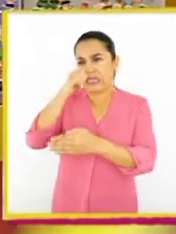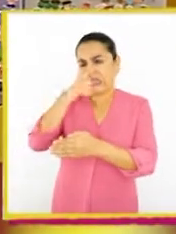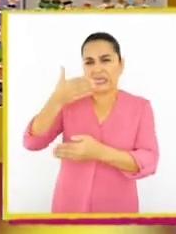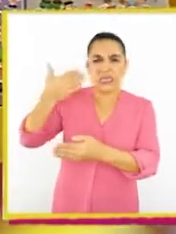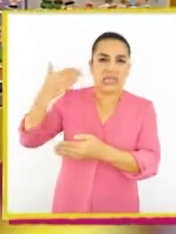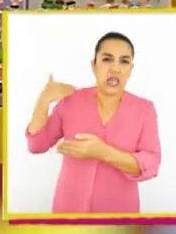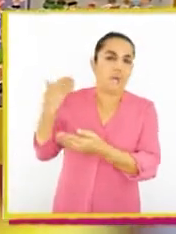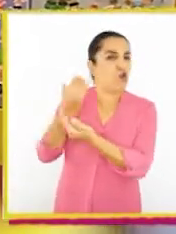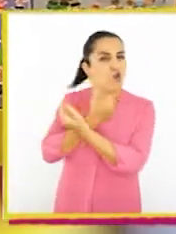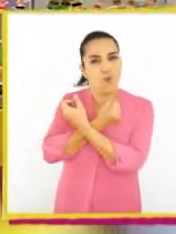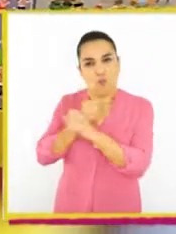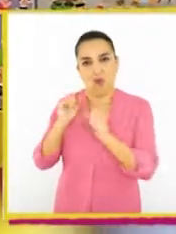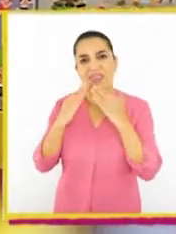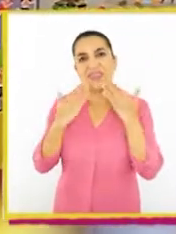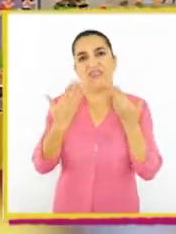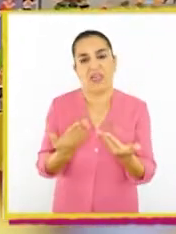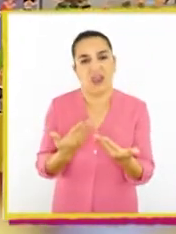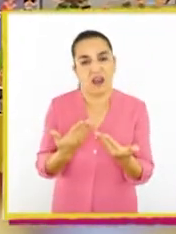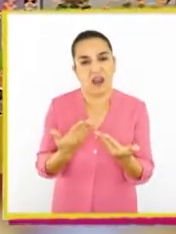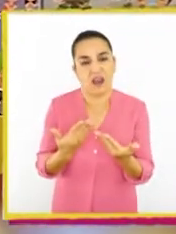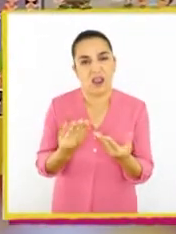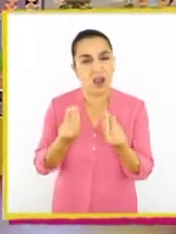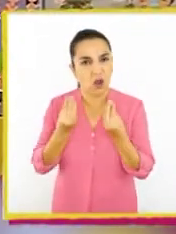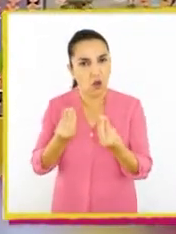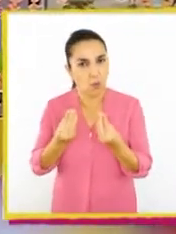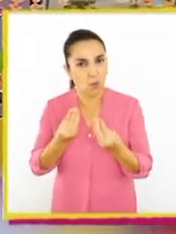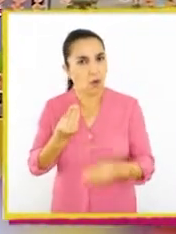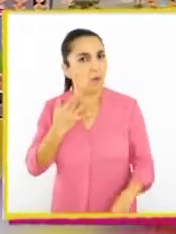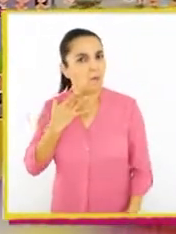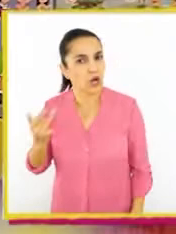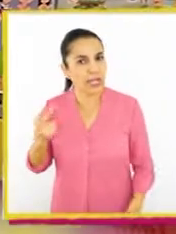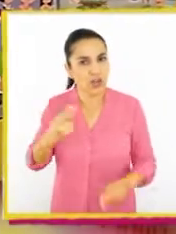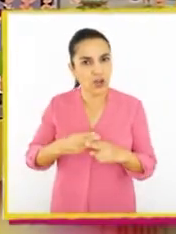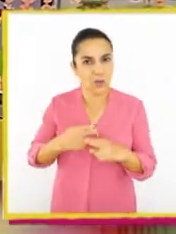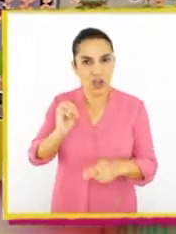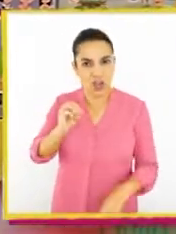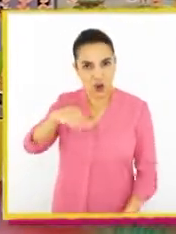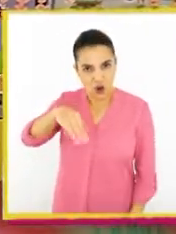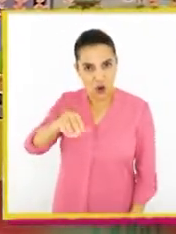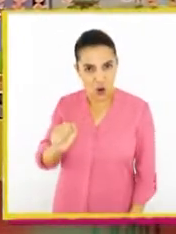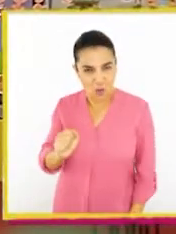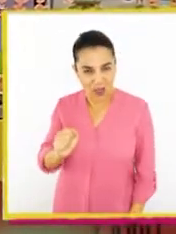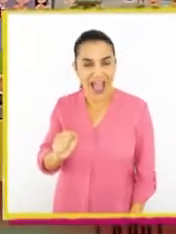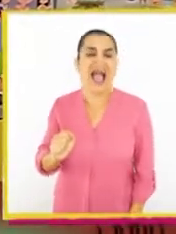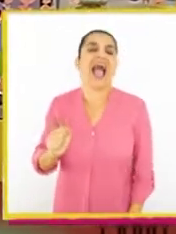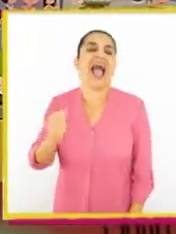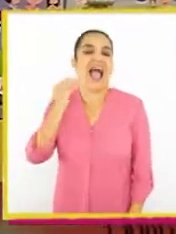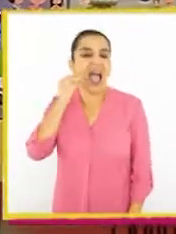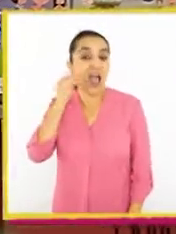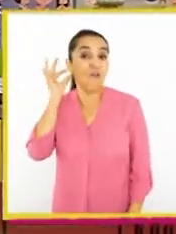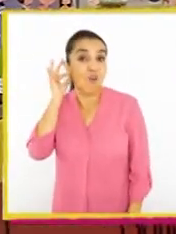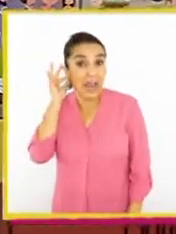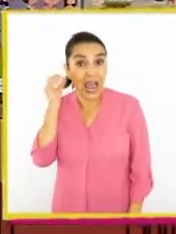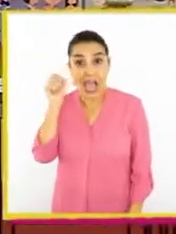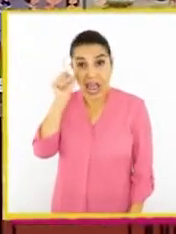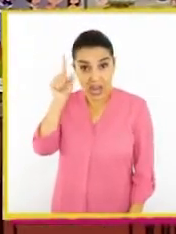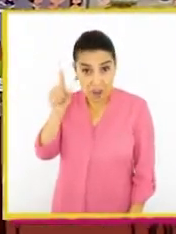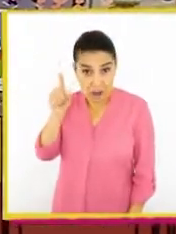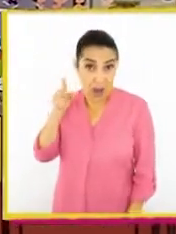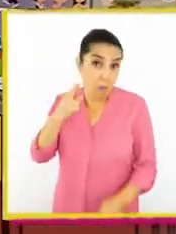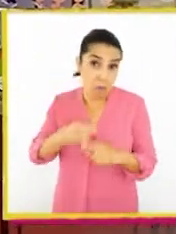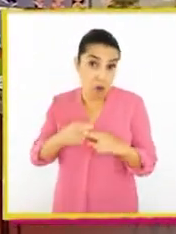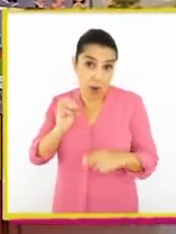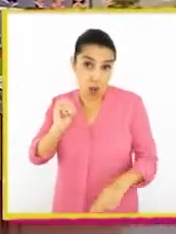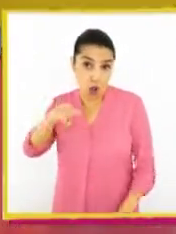muchísimo tiempo. Y no la puede dar. ¿Cómo? ¿Ah, que por qué le digo Oma? Es que a las abuelas alemanas se les dice